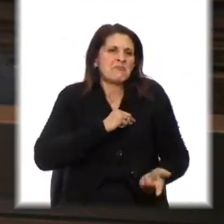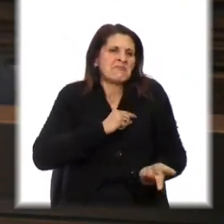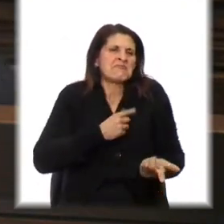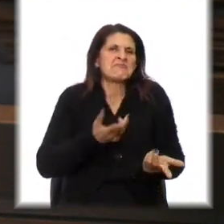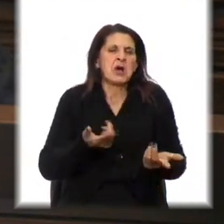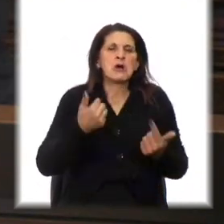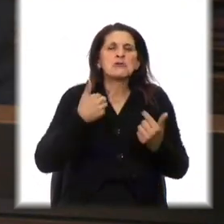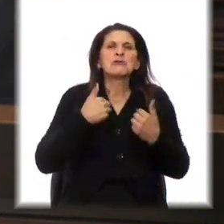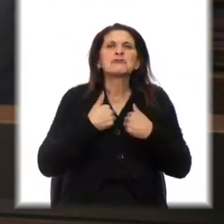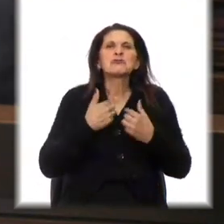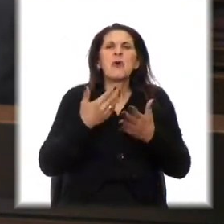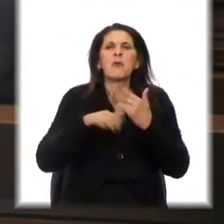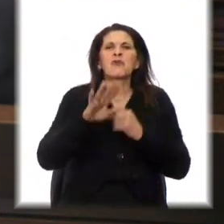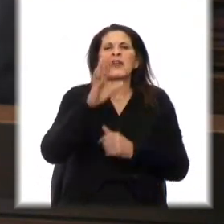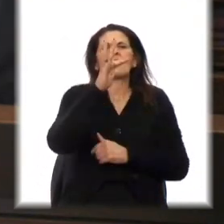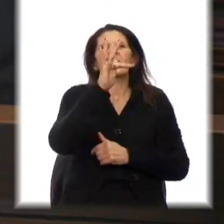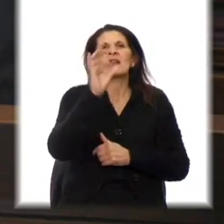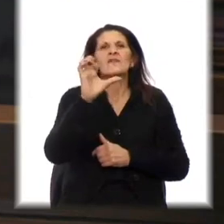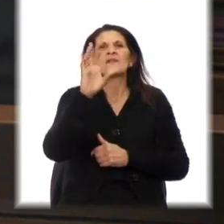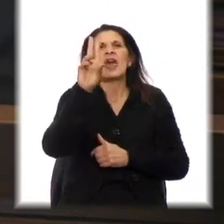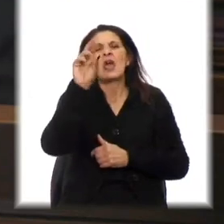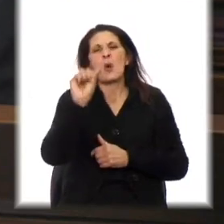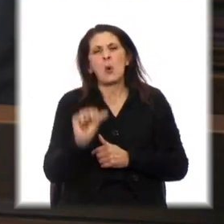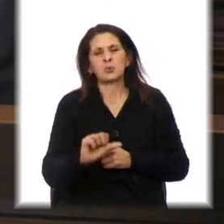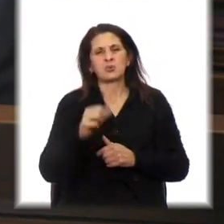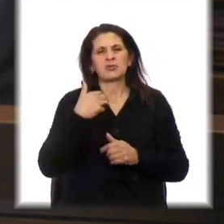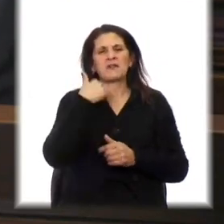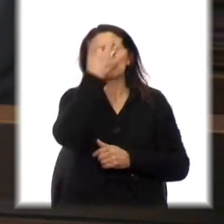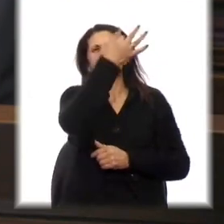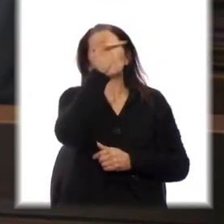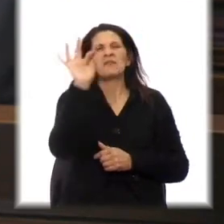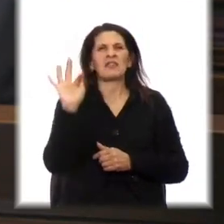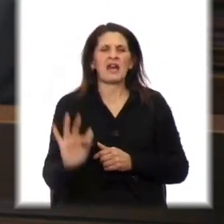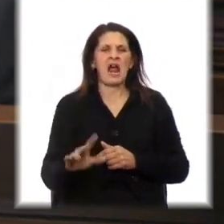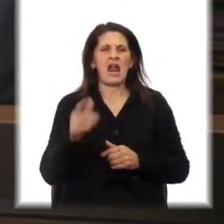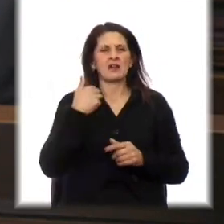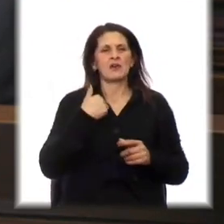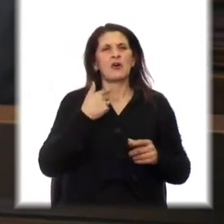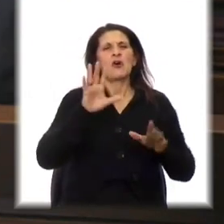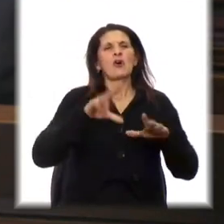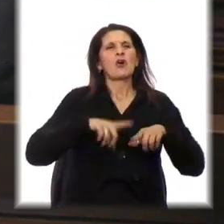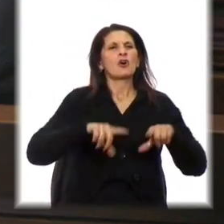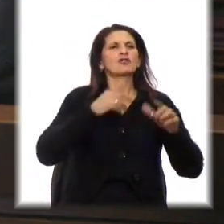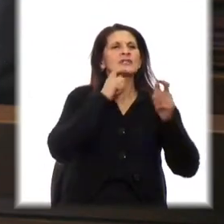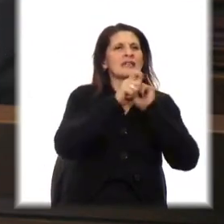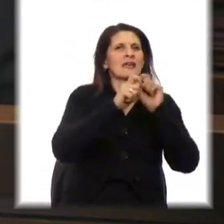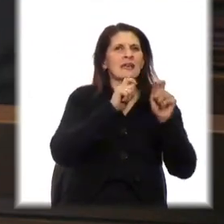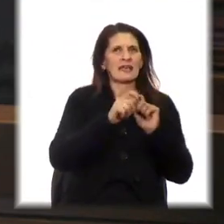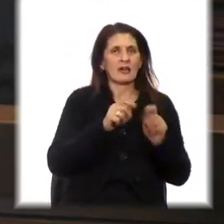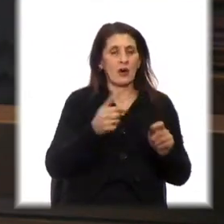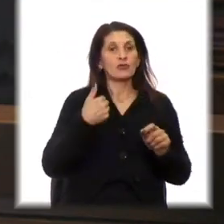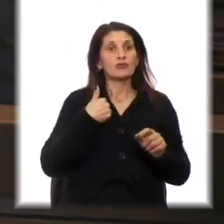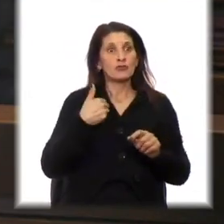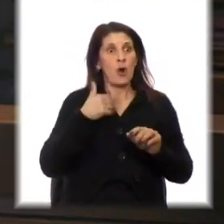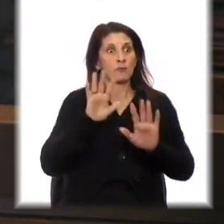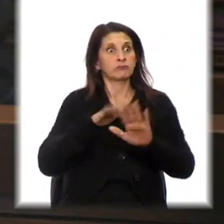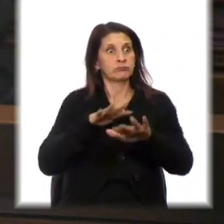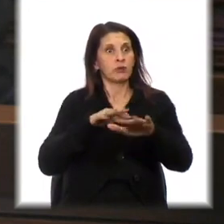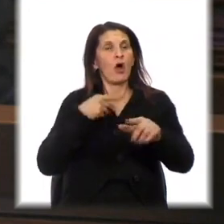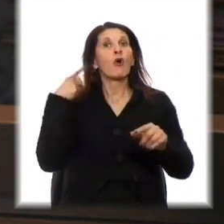convencional de la fe o integre el consejo federal fue consejero de la facultad de derecho marche contra mi gobierno